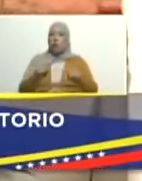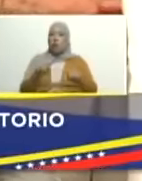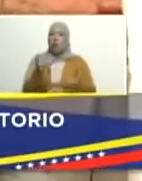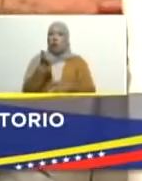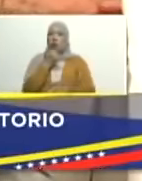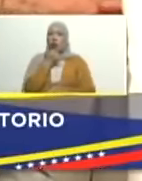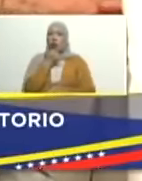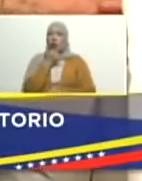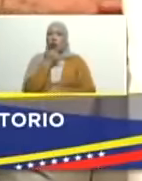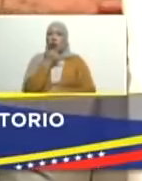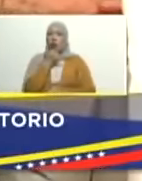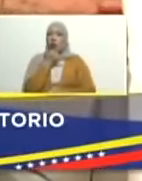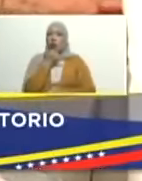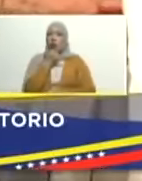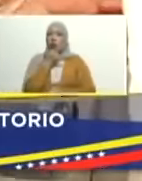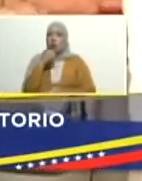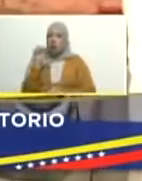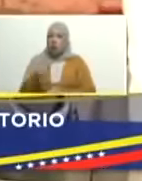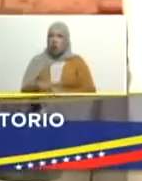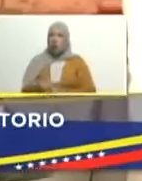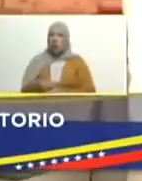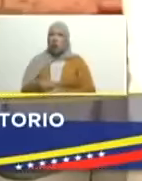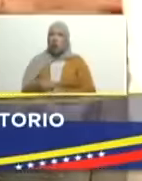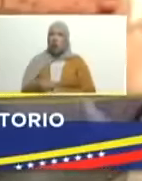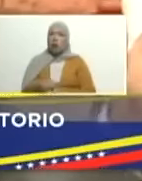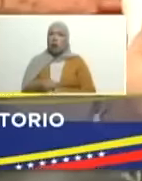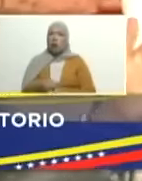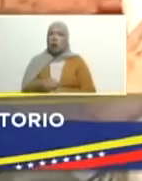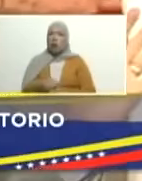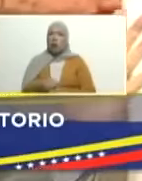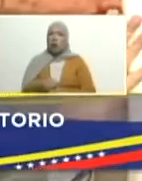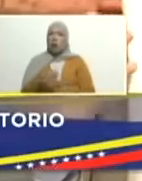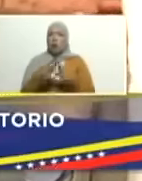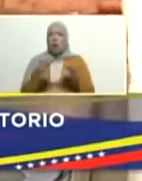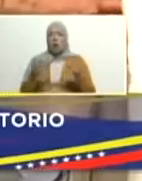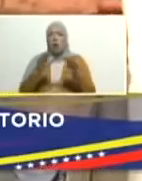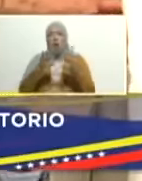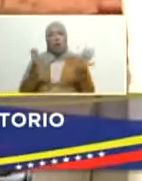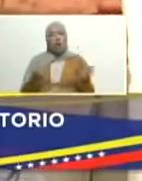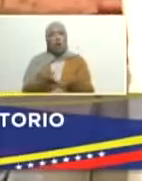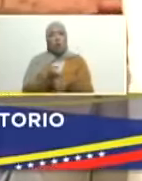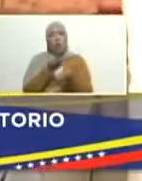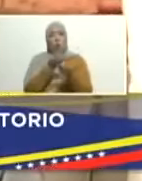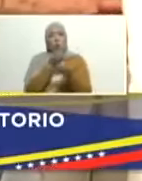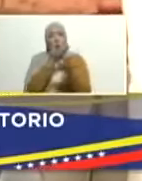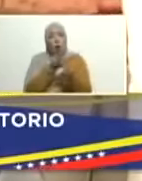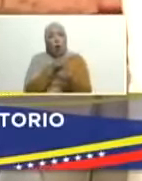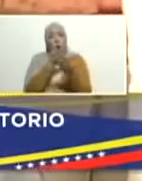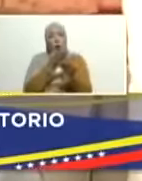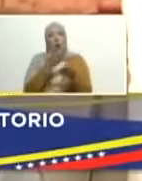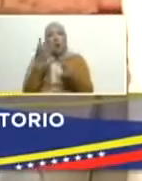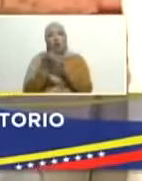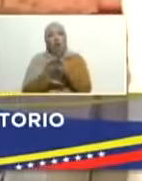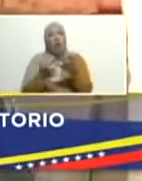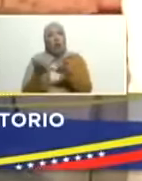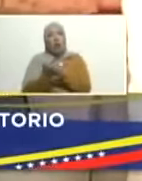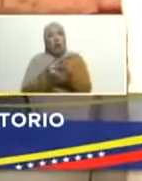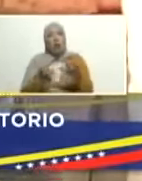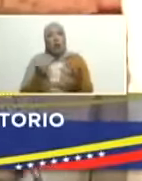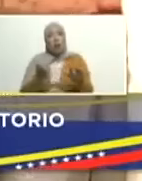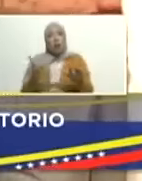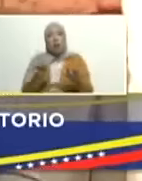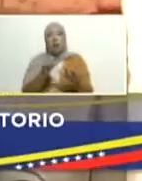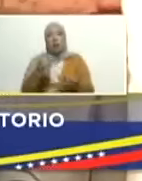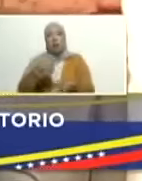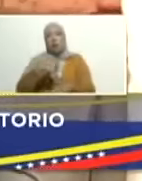yo le dije, el problema, Obama, yo esto así se lo he contado a medio mundo en este planeta, le dije, el problema, Obama, no eres